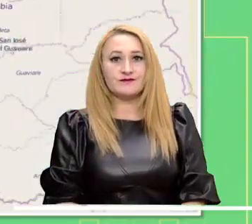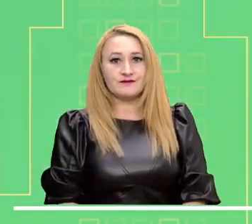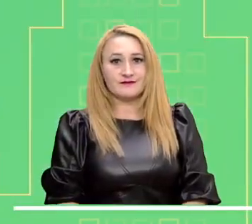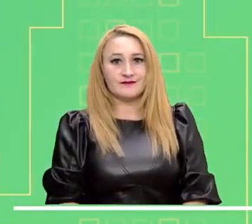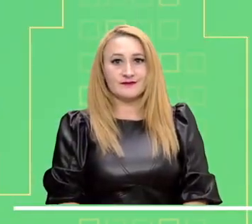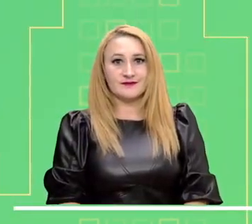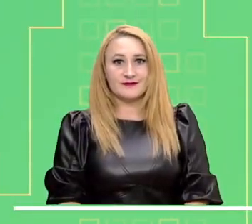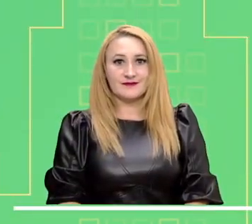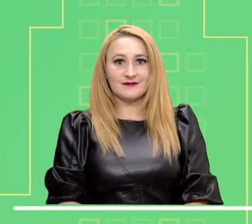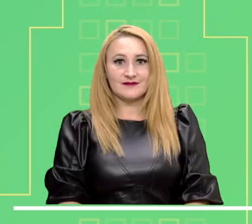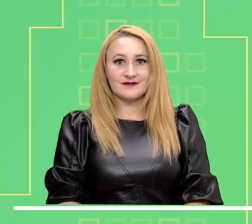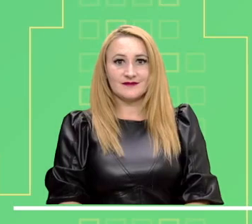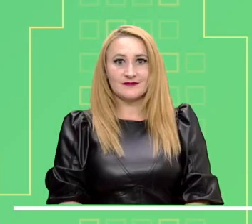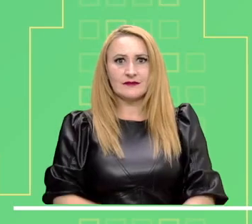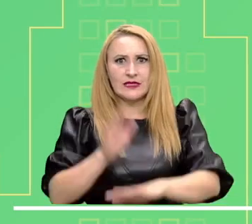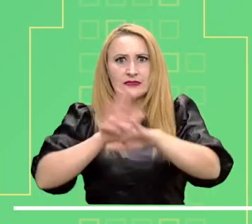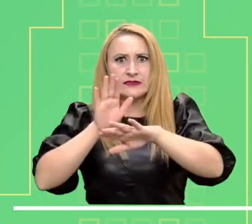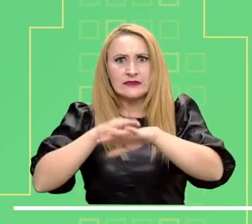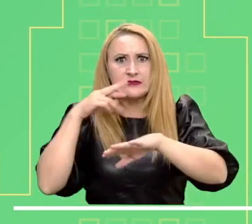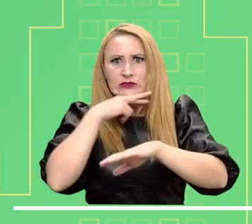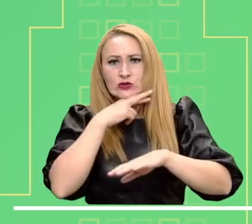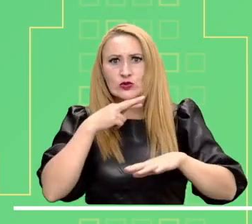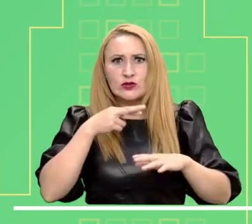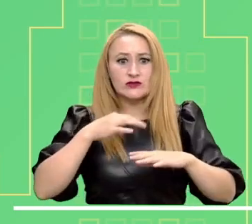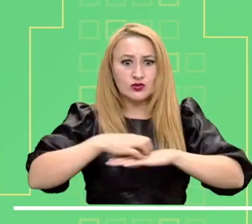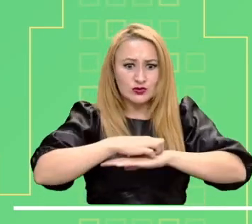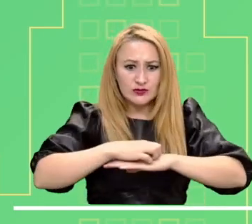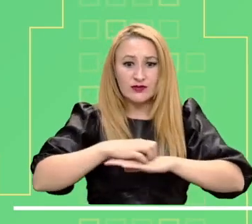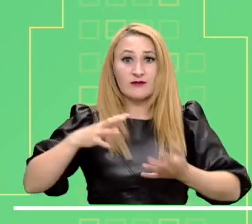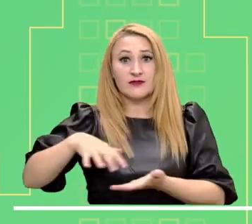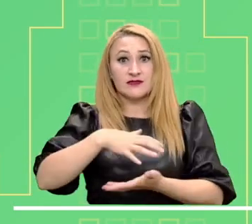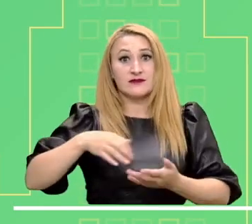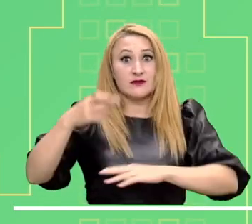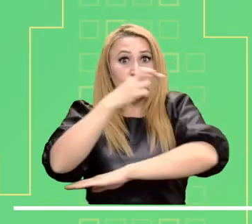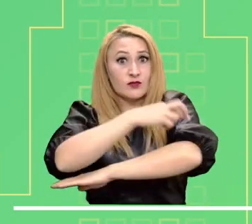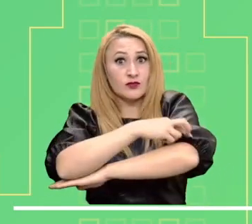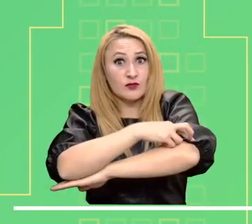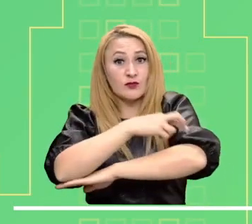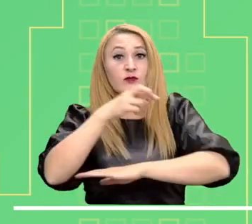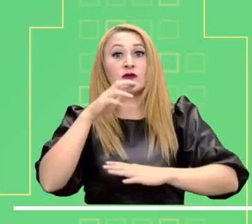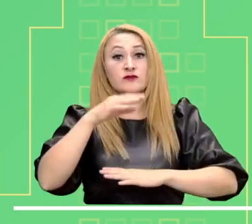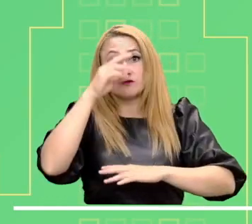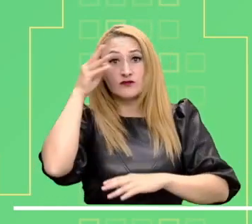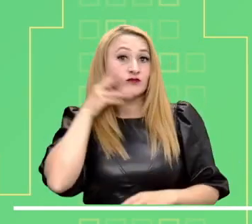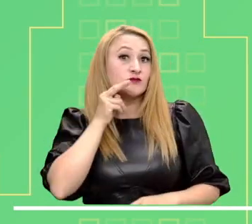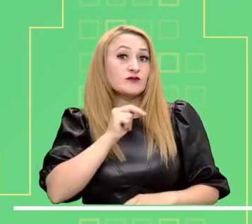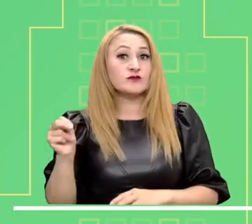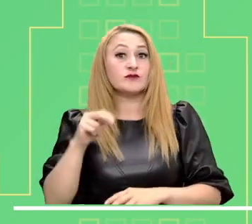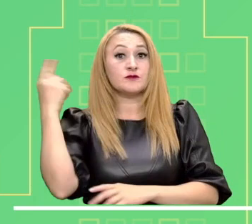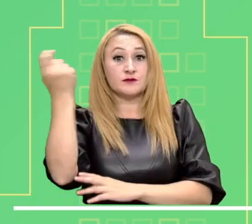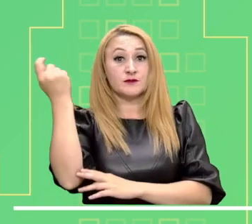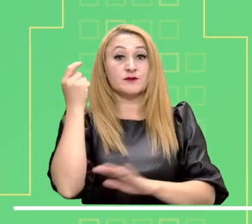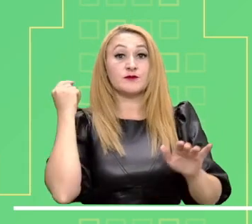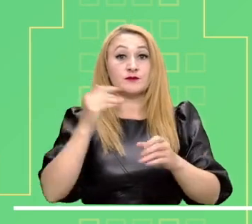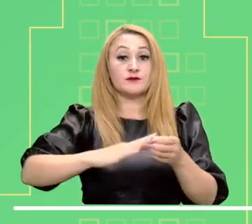Regidor. En La Guajira se presenta alerta naranja por probabilidad de incendios en la cobertura vegetal.